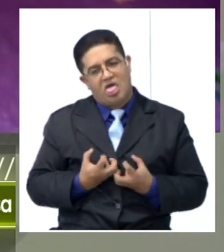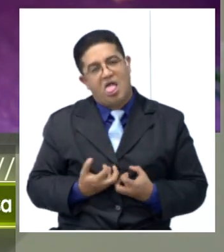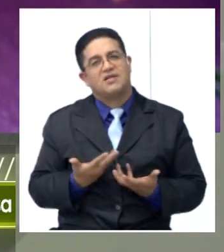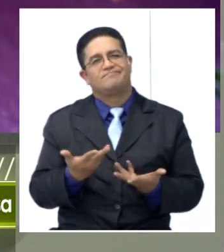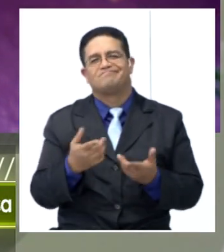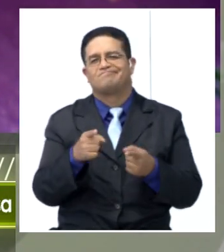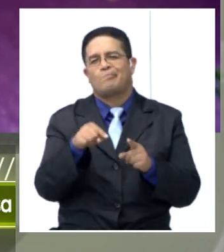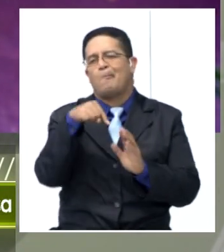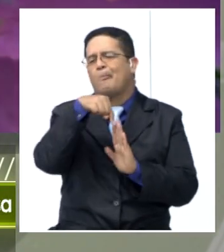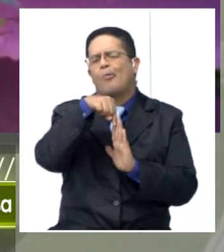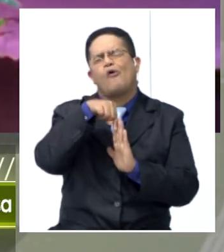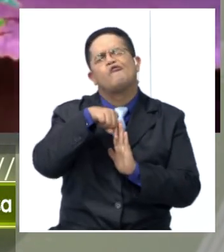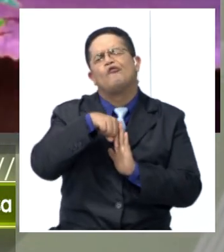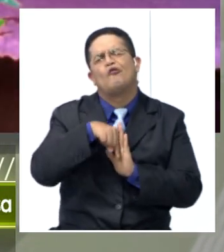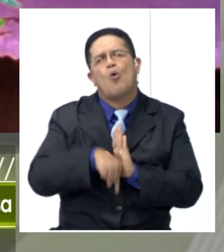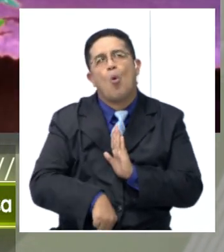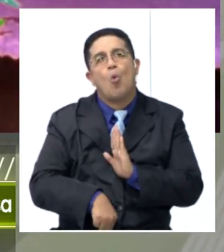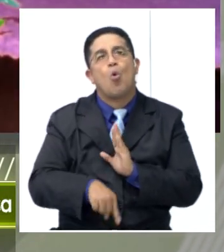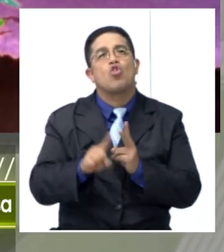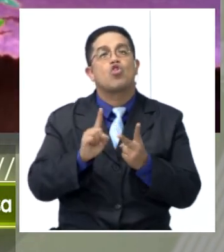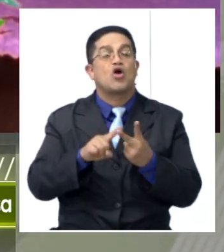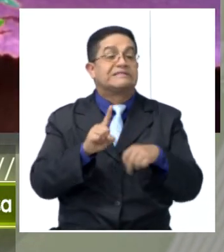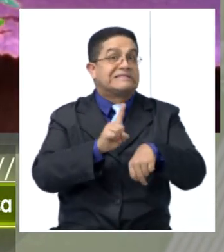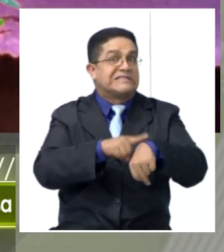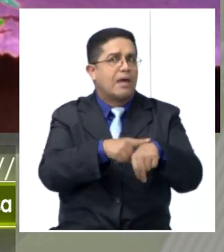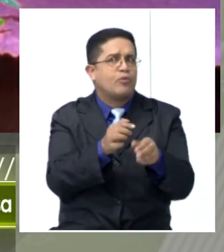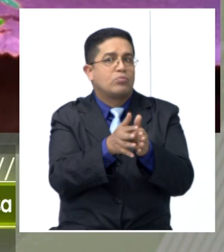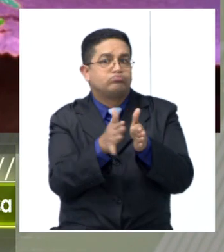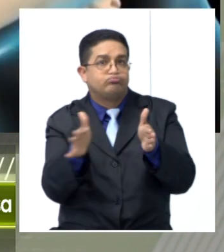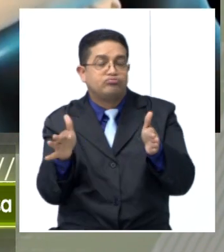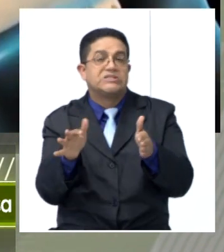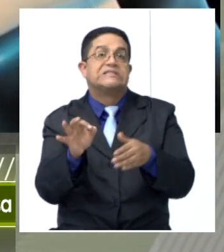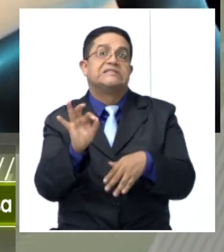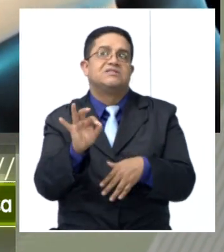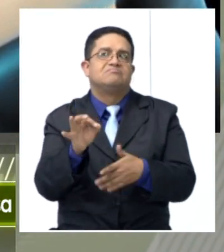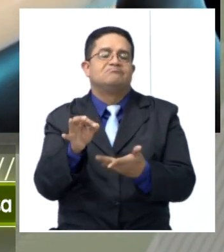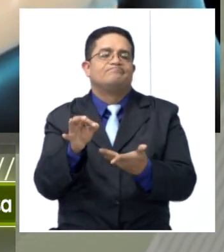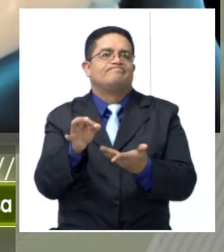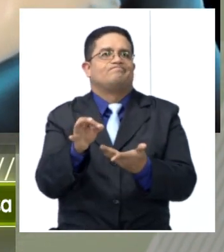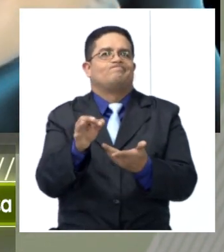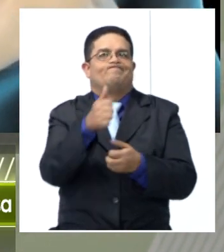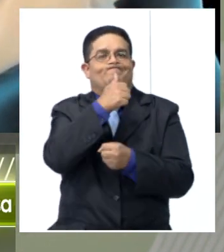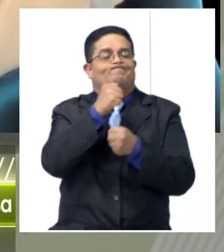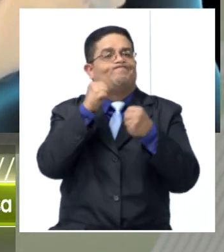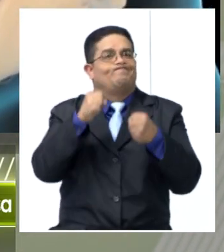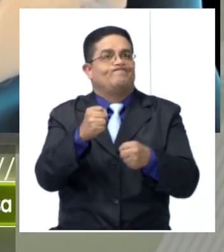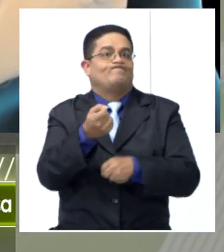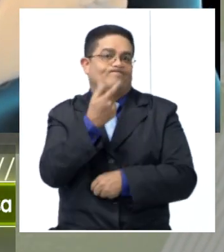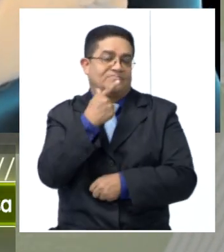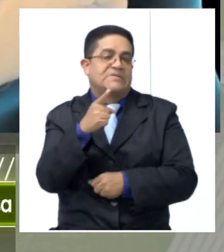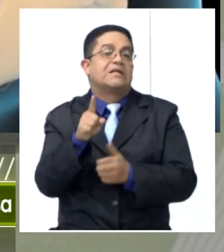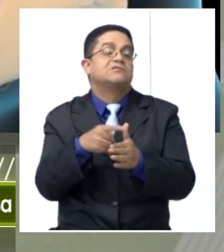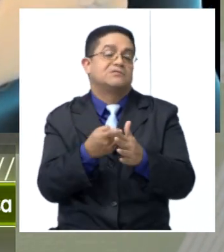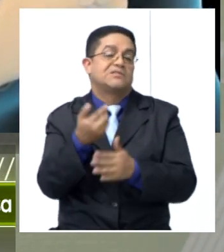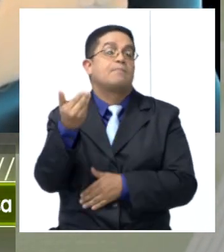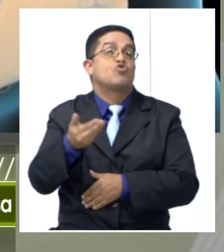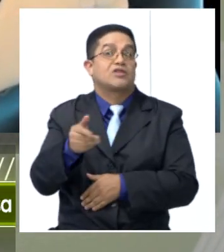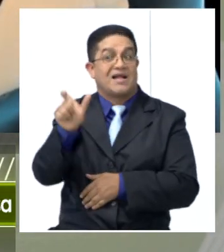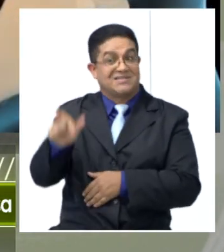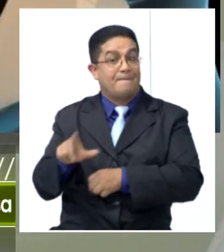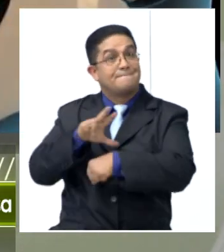muy profundas, son de larga duración y son bastante resistentes al tratamiento. Por eso es importante que sea visto por un